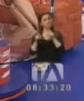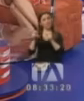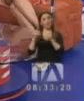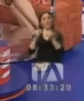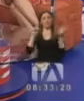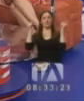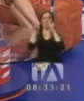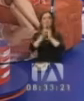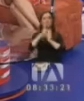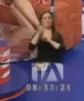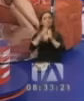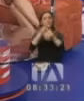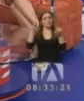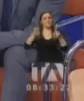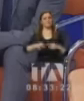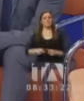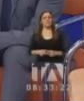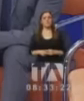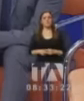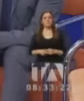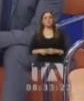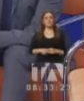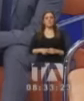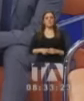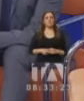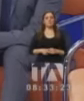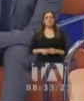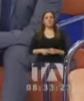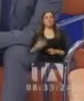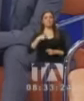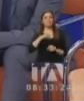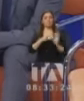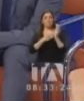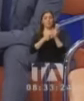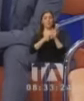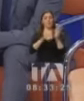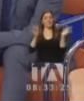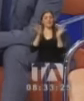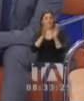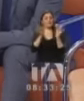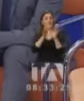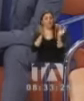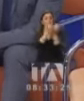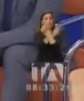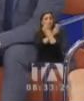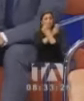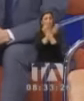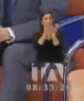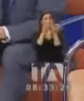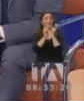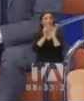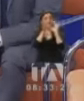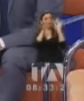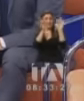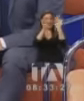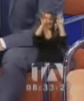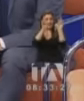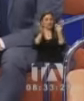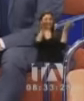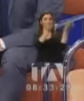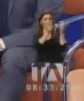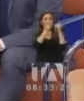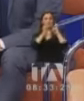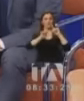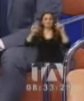necesidades, ahora son otras. Así es, sobre todo que podemos con los hashtags subir a través de Twitter o a través del Facebook, entonces esto se vuelve cada vez más